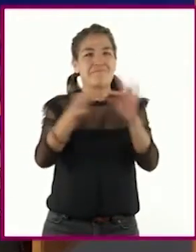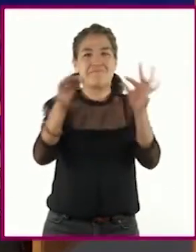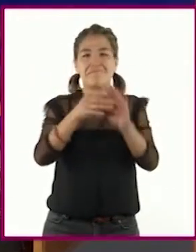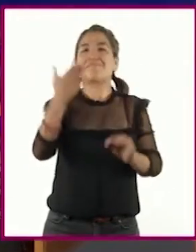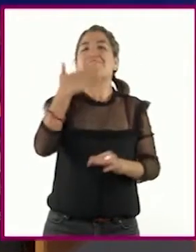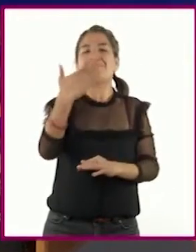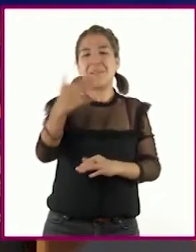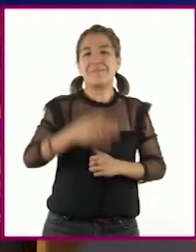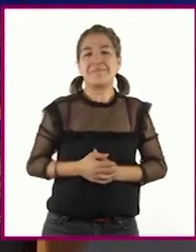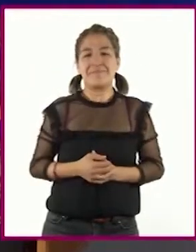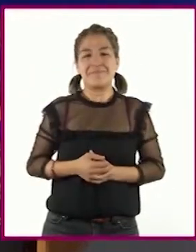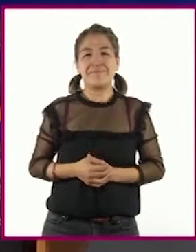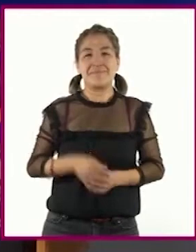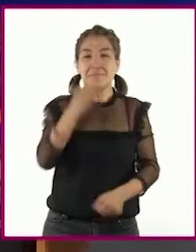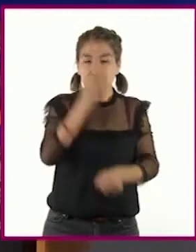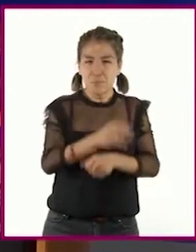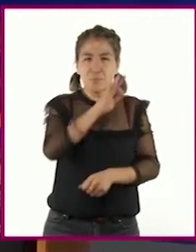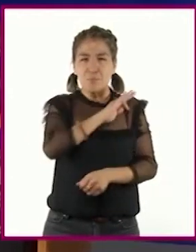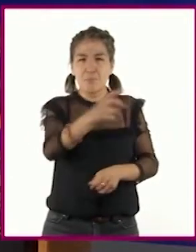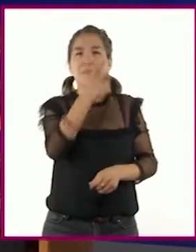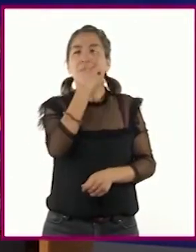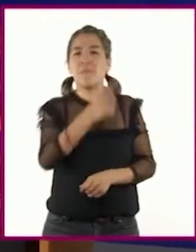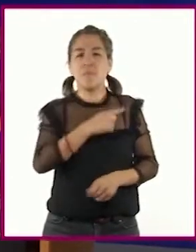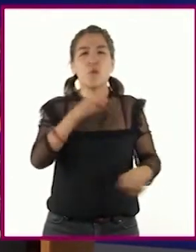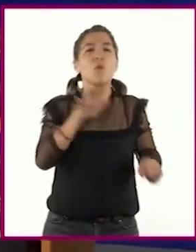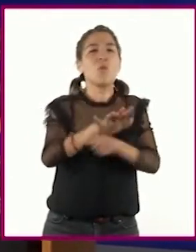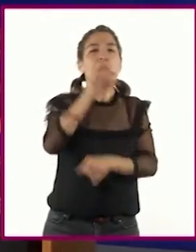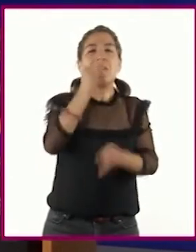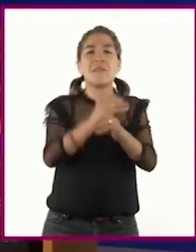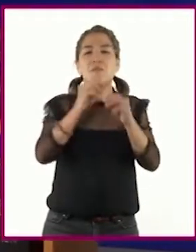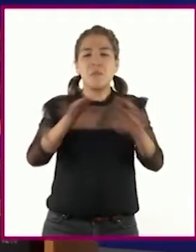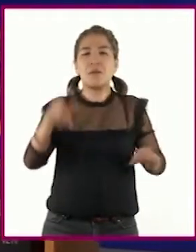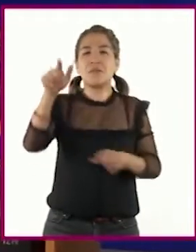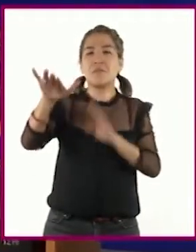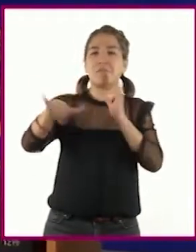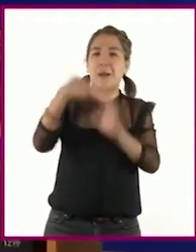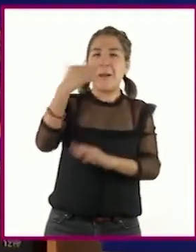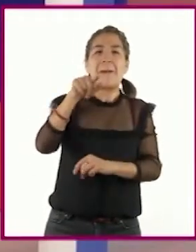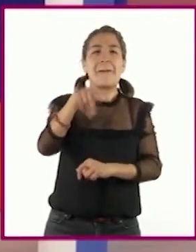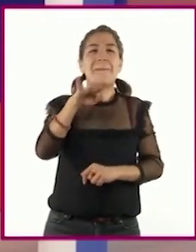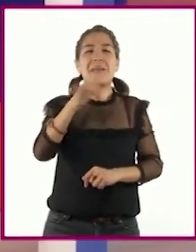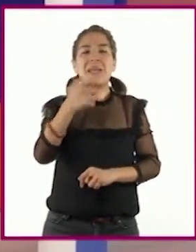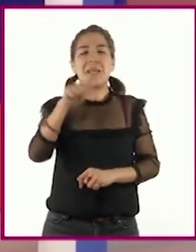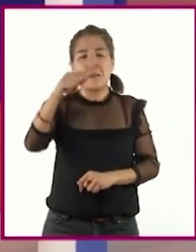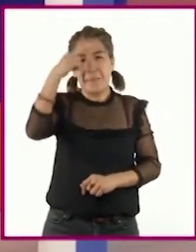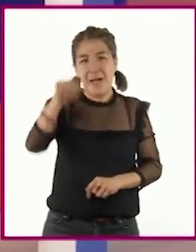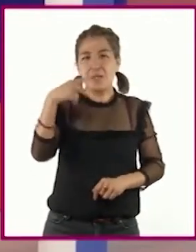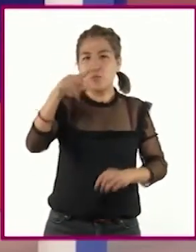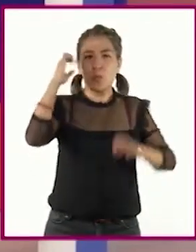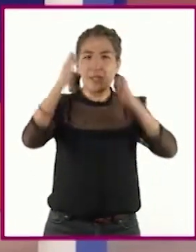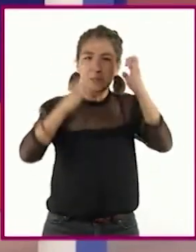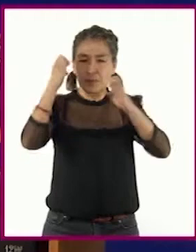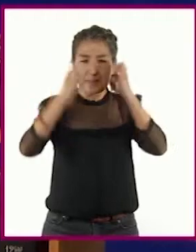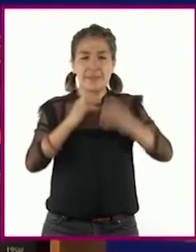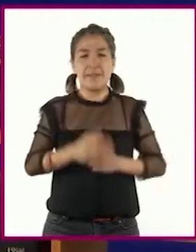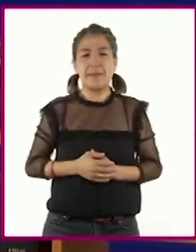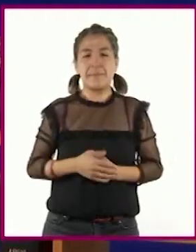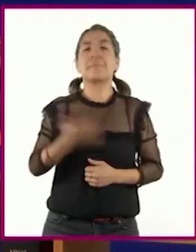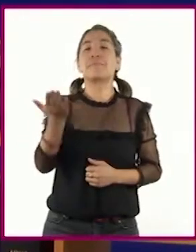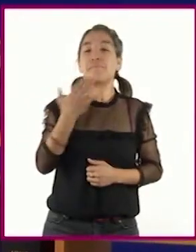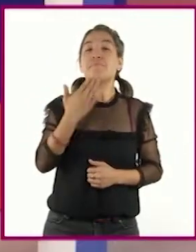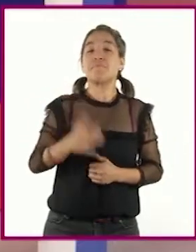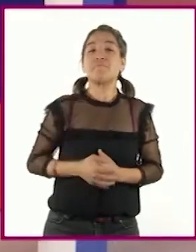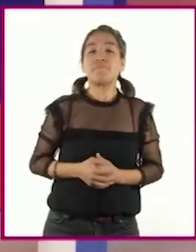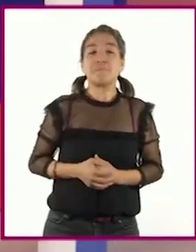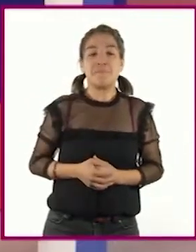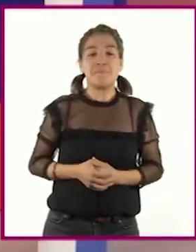bien, Enrique. ¿Nos podrías decir qué información nos mandó Miguel de su exposición? Bueno. ¿Y bien?